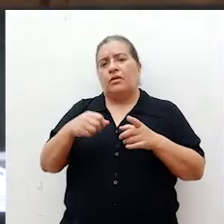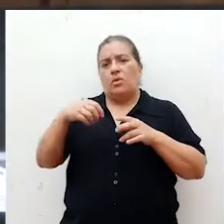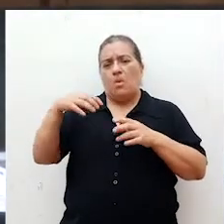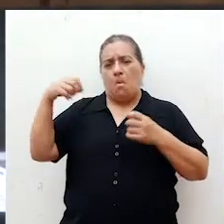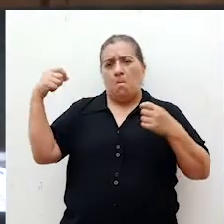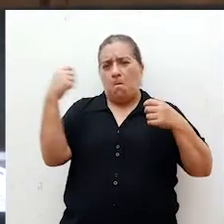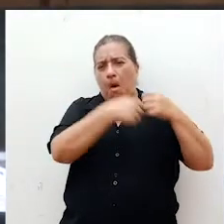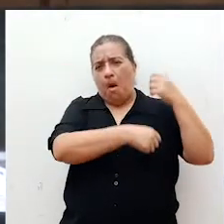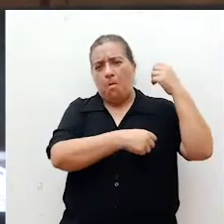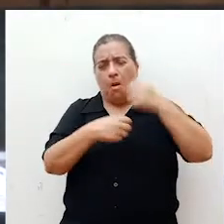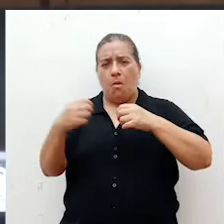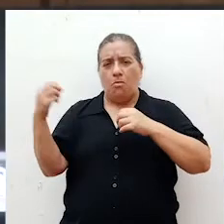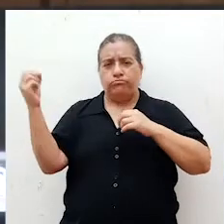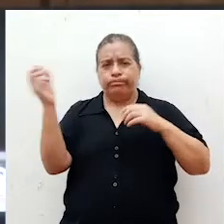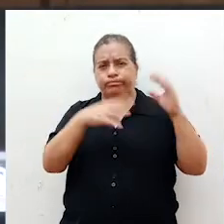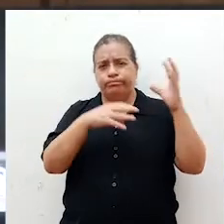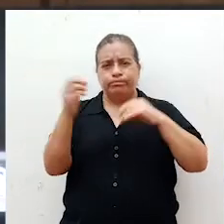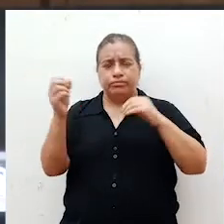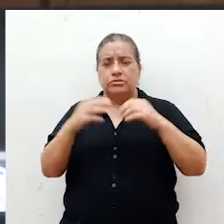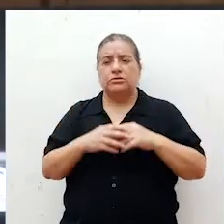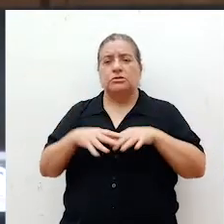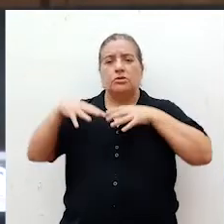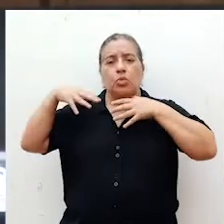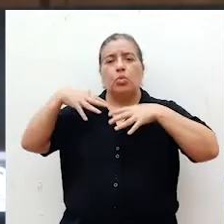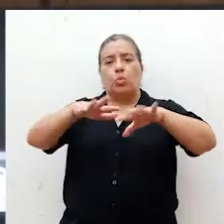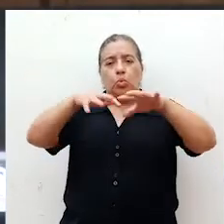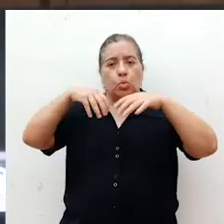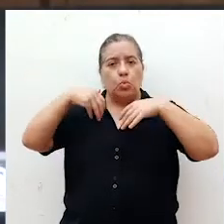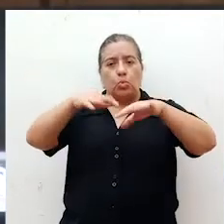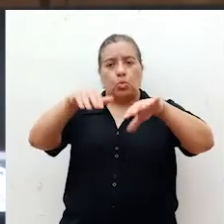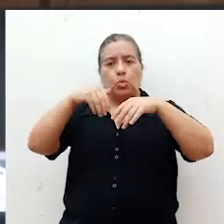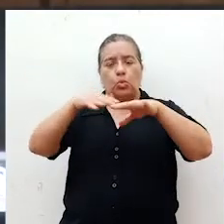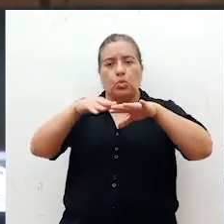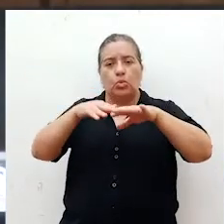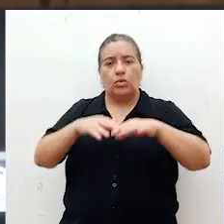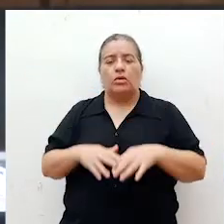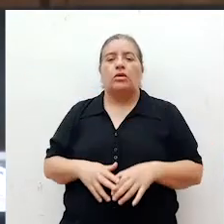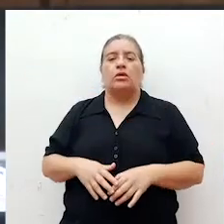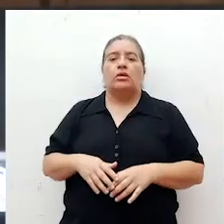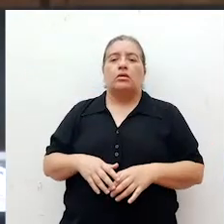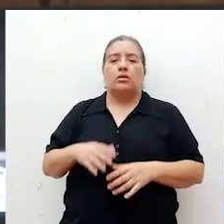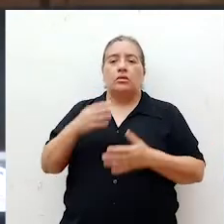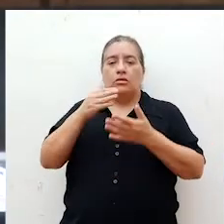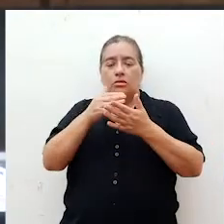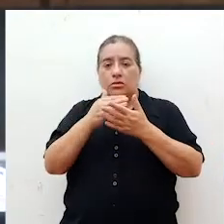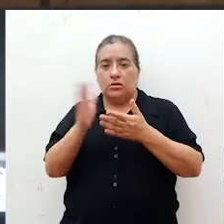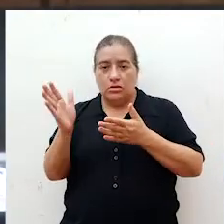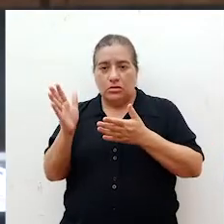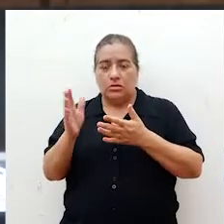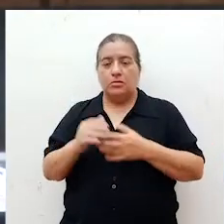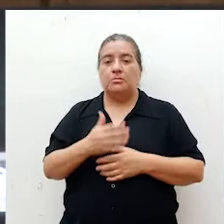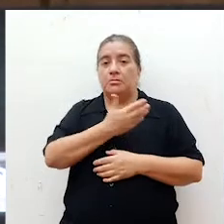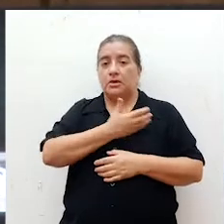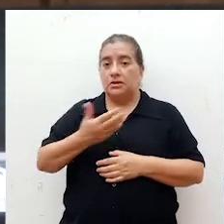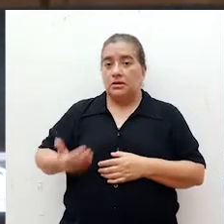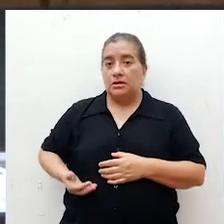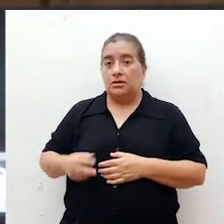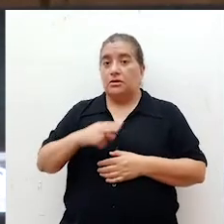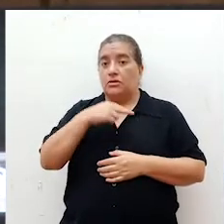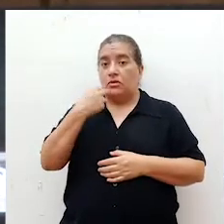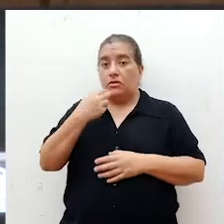el ejemplo que usted pone tiene que ver directamente con la transparencia y tiene que ver con otro